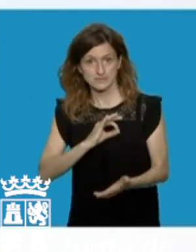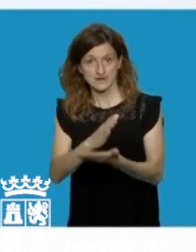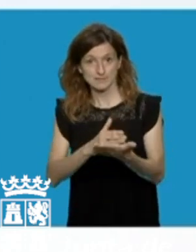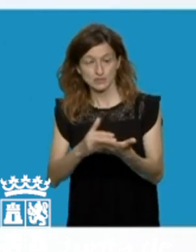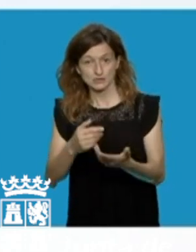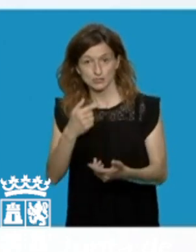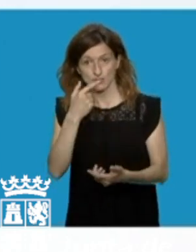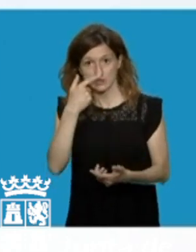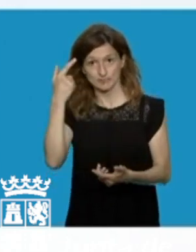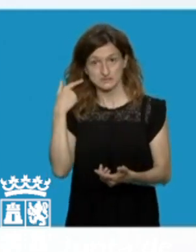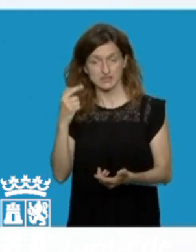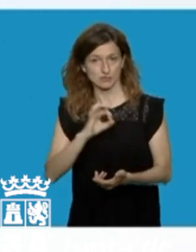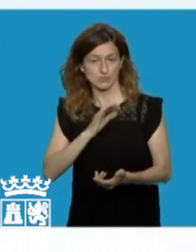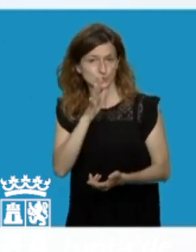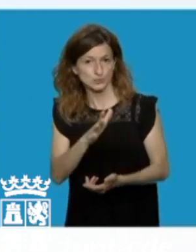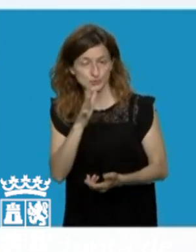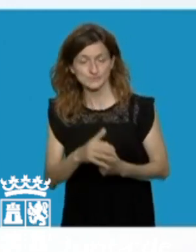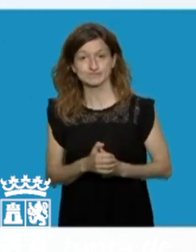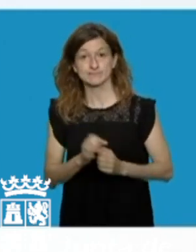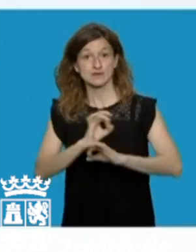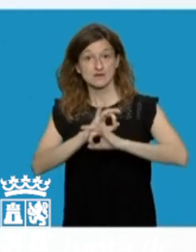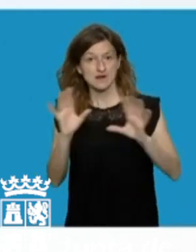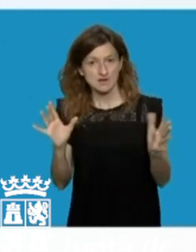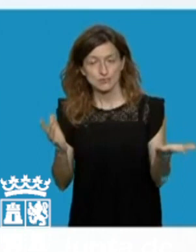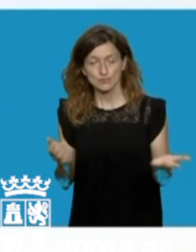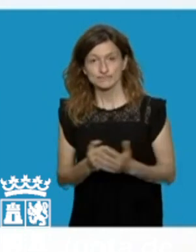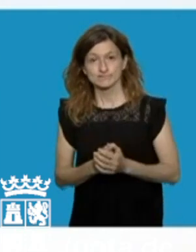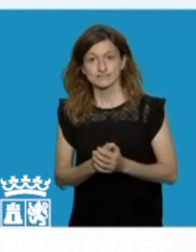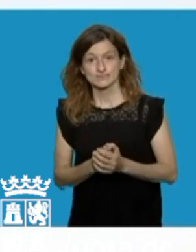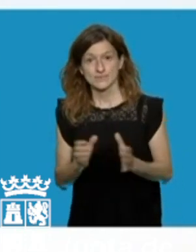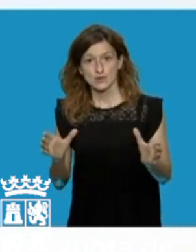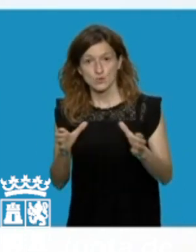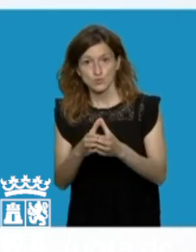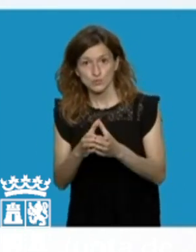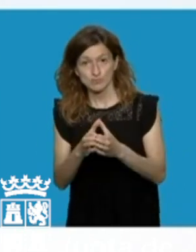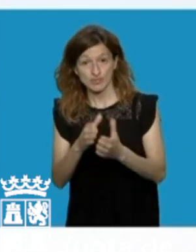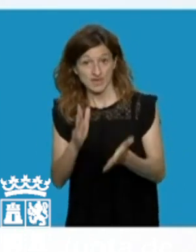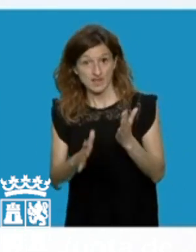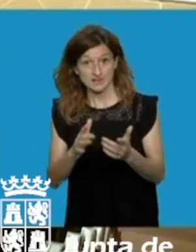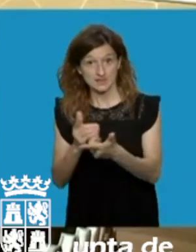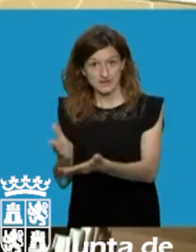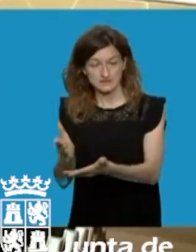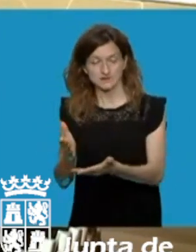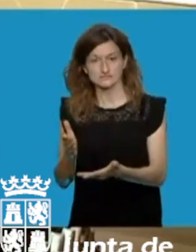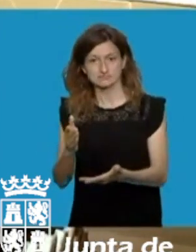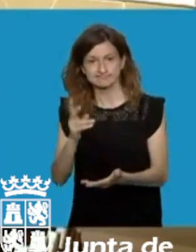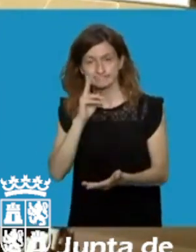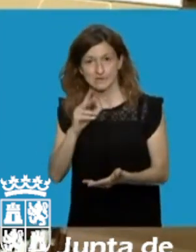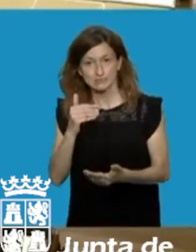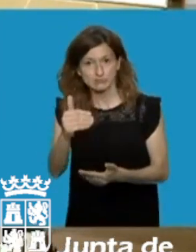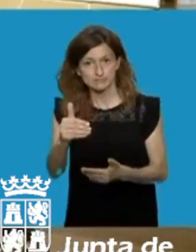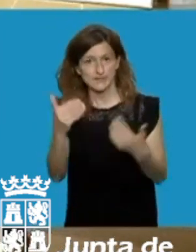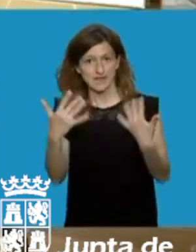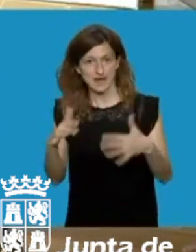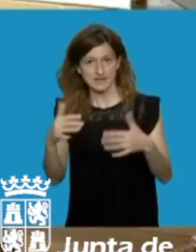del pasado año es simplemente impresionante. Está claro que el grupo de lanzadores que comandas nos tiene reservadas muchas alegrías